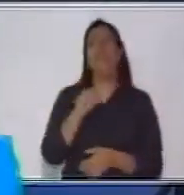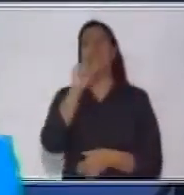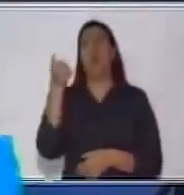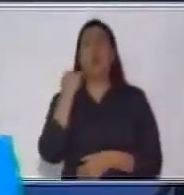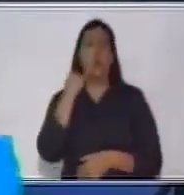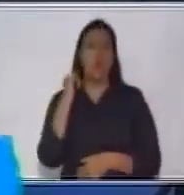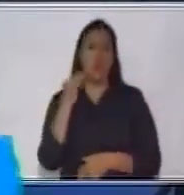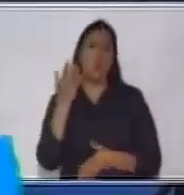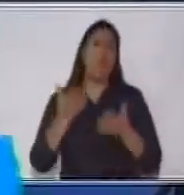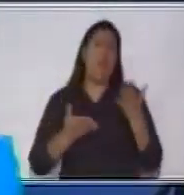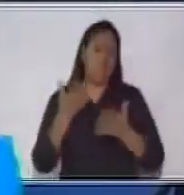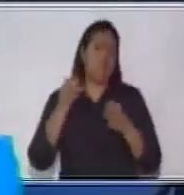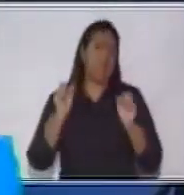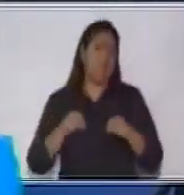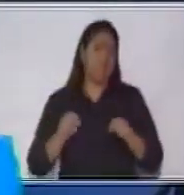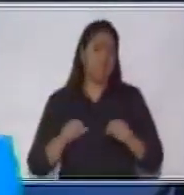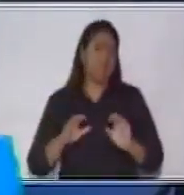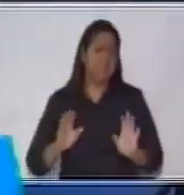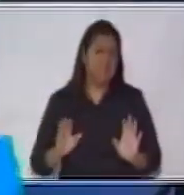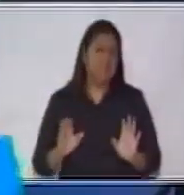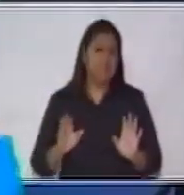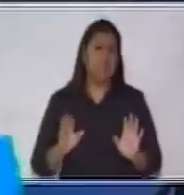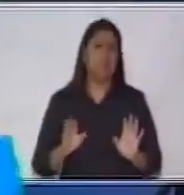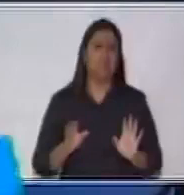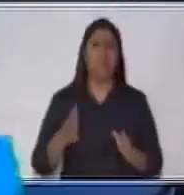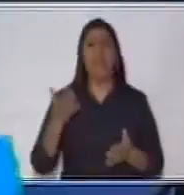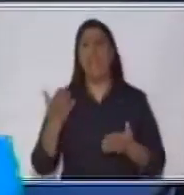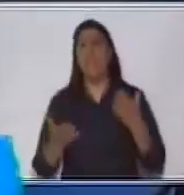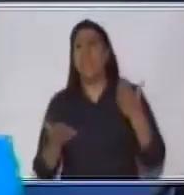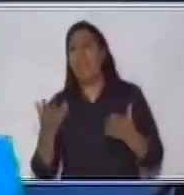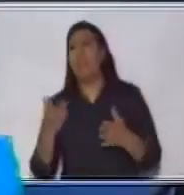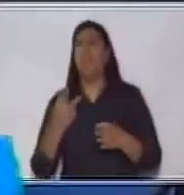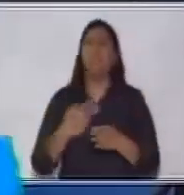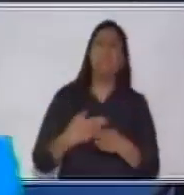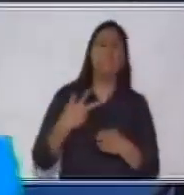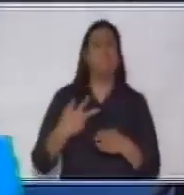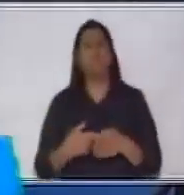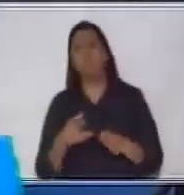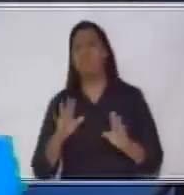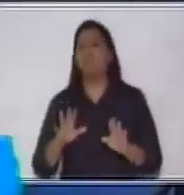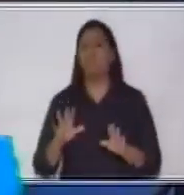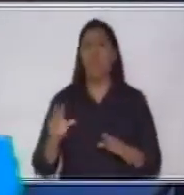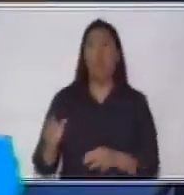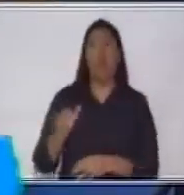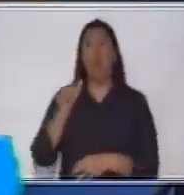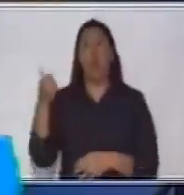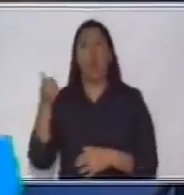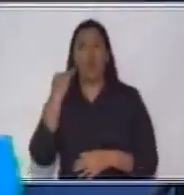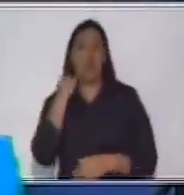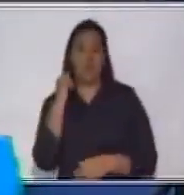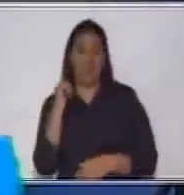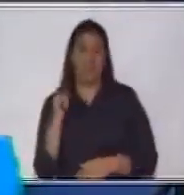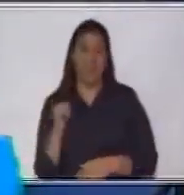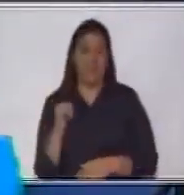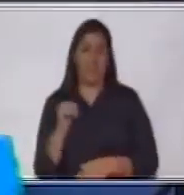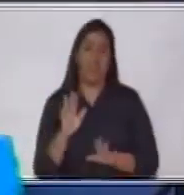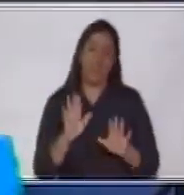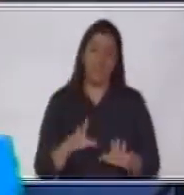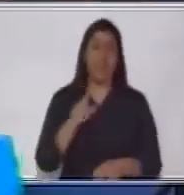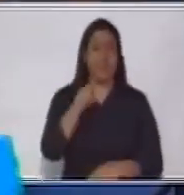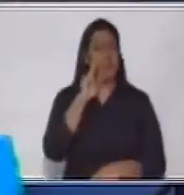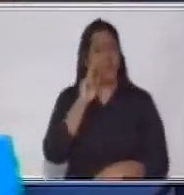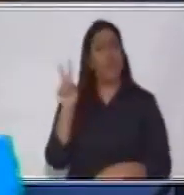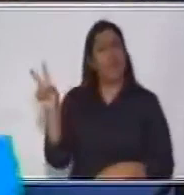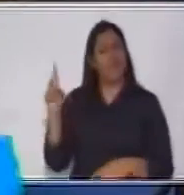ejemplo, una frase quo vadis, pero eso está en otro idioma. Entonces, ¿has visto tú si